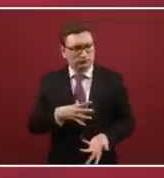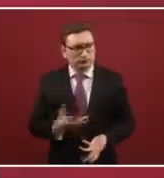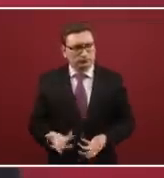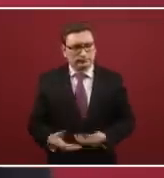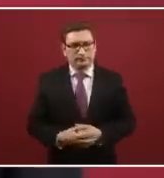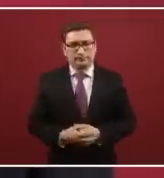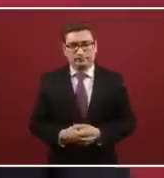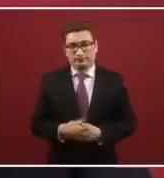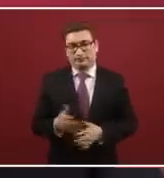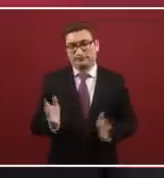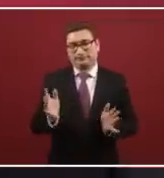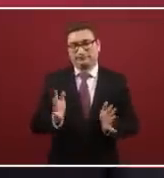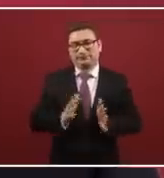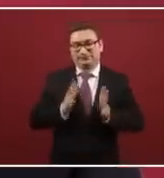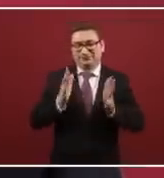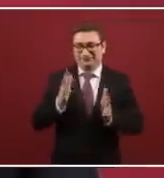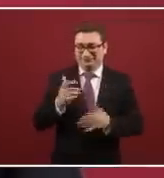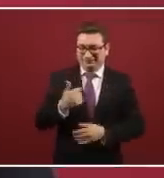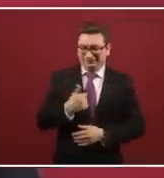para mi sorpresa,